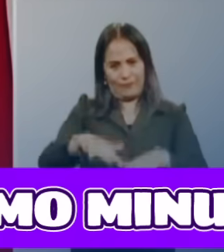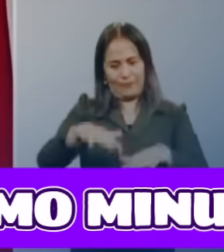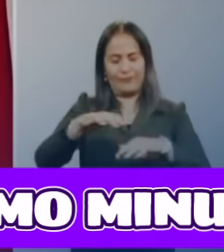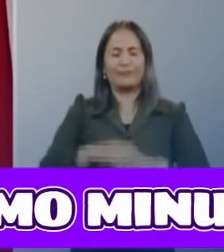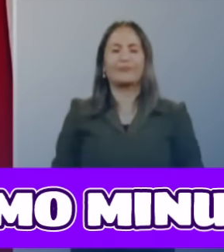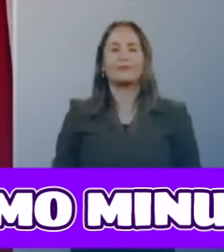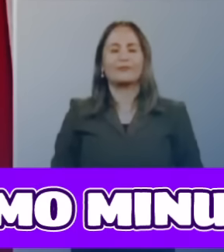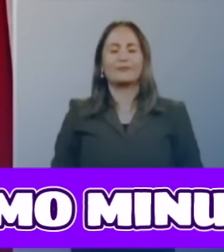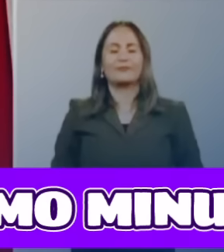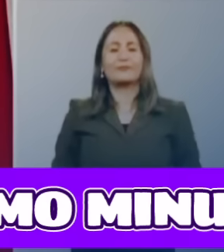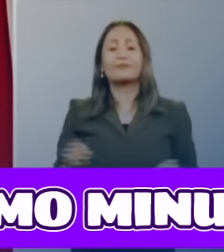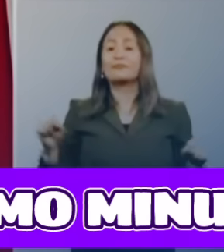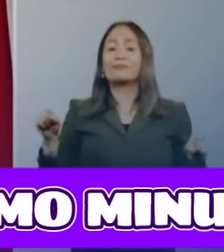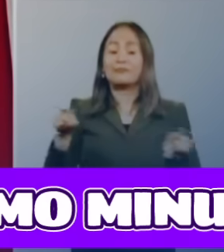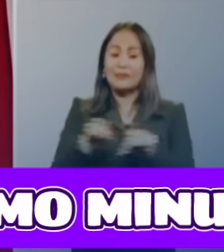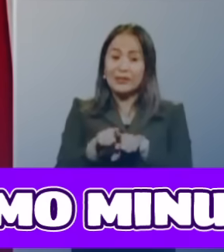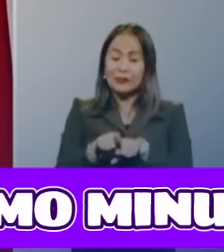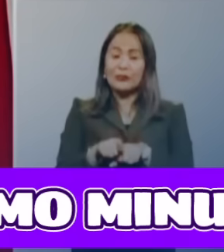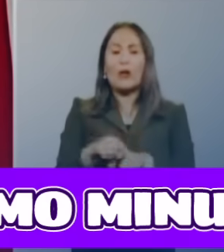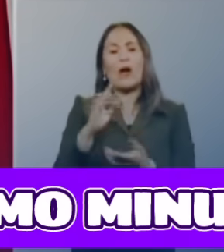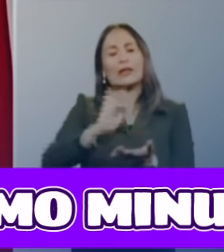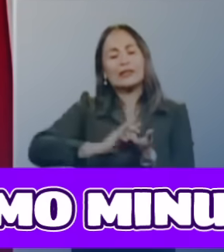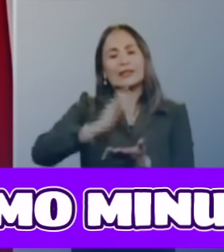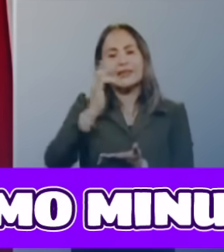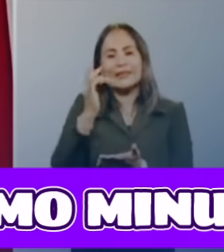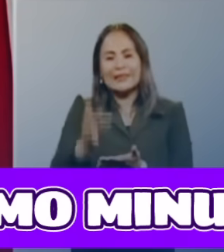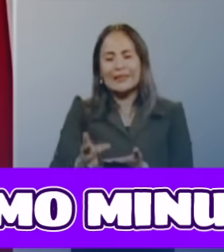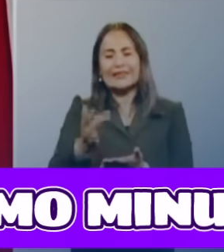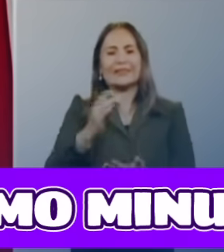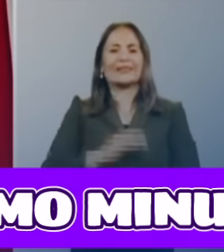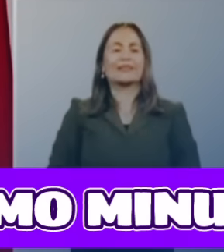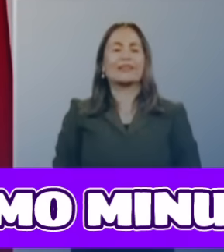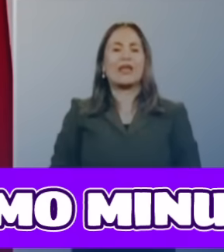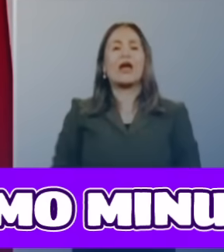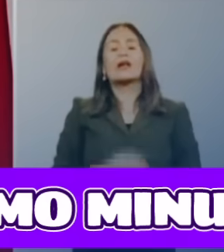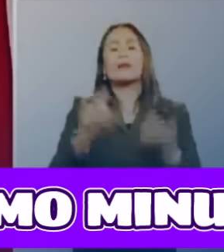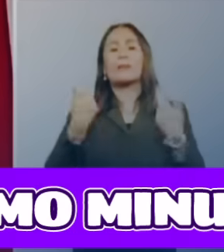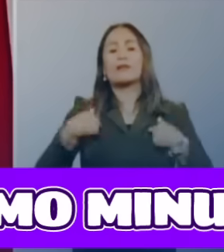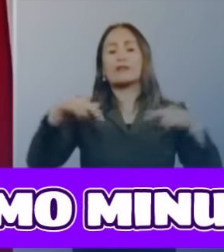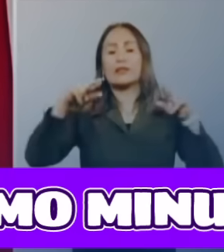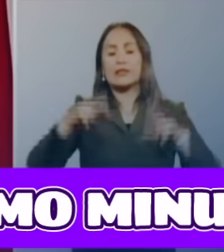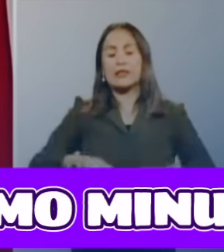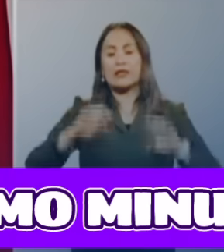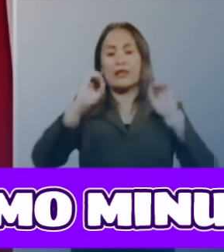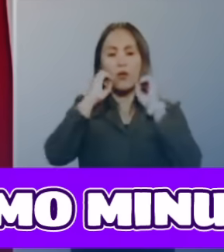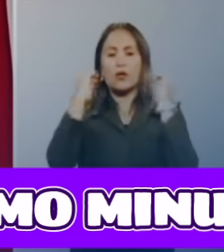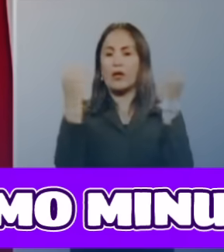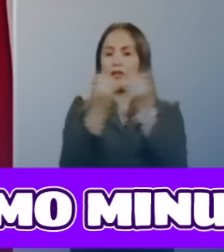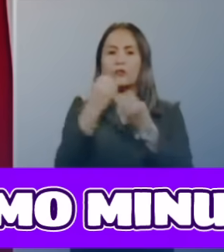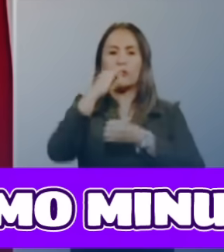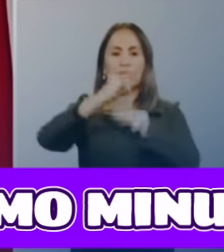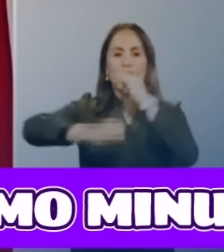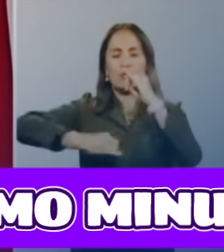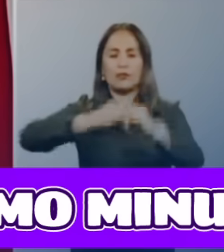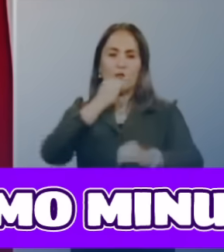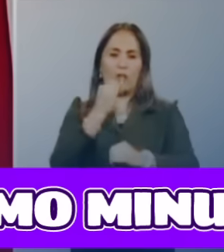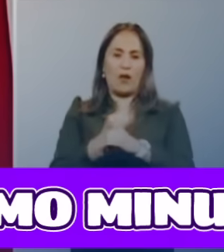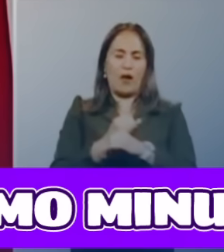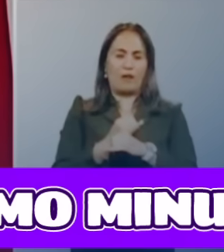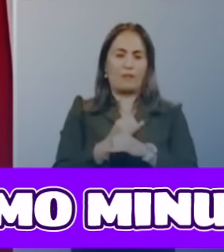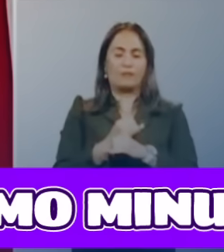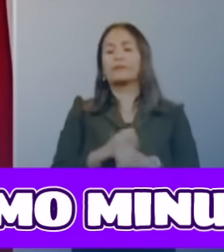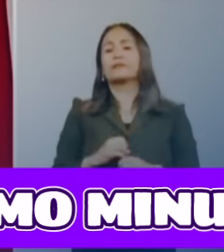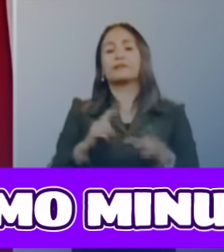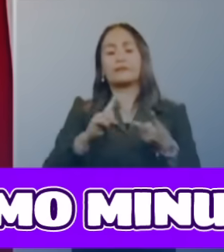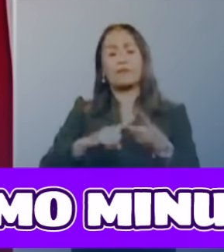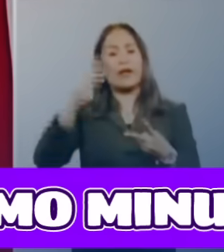También doy la bienvenida a los representantes de organizaciones y organismos internacionales, a